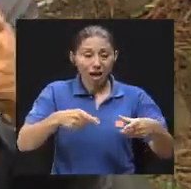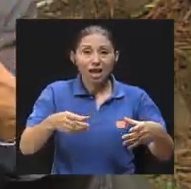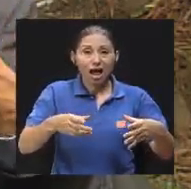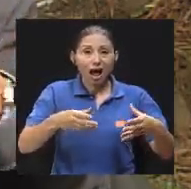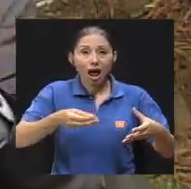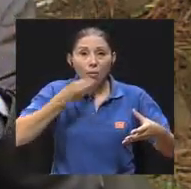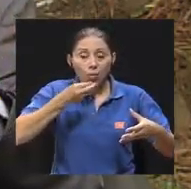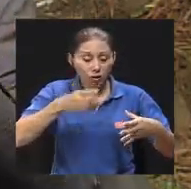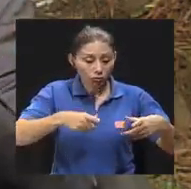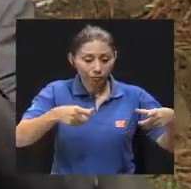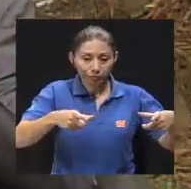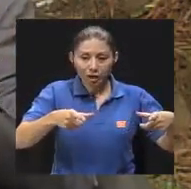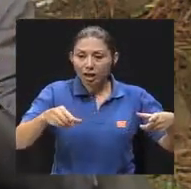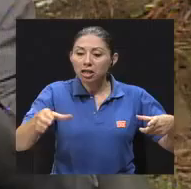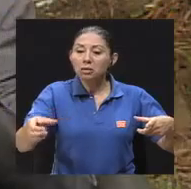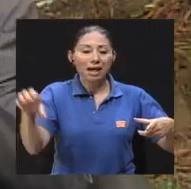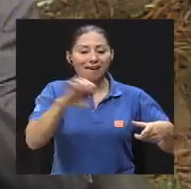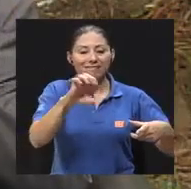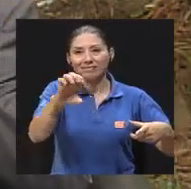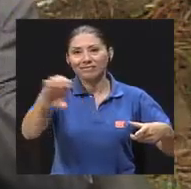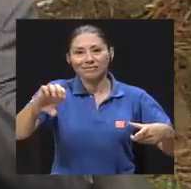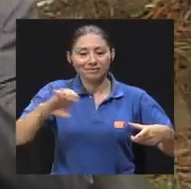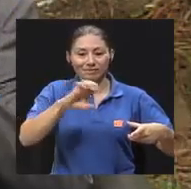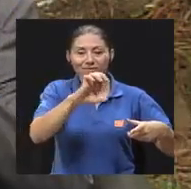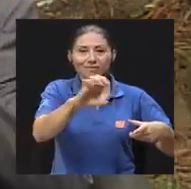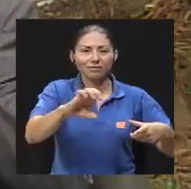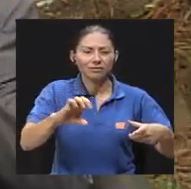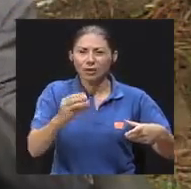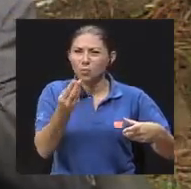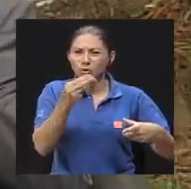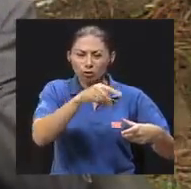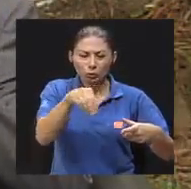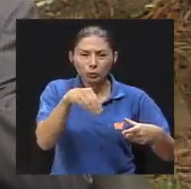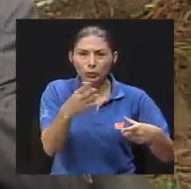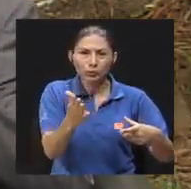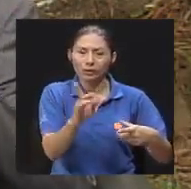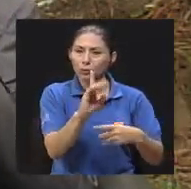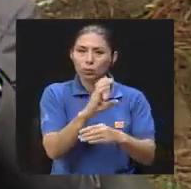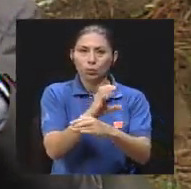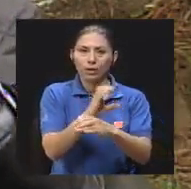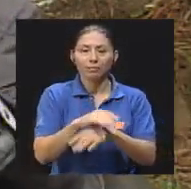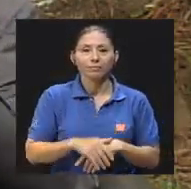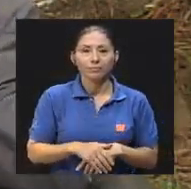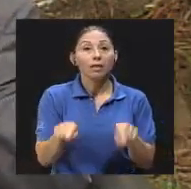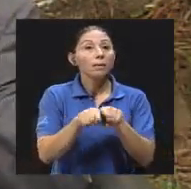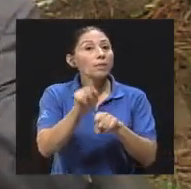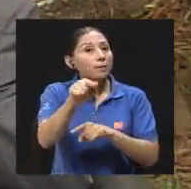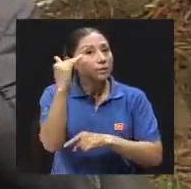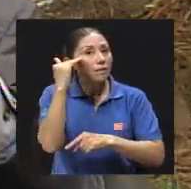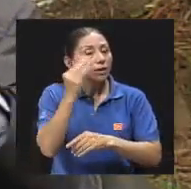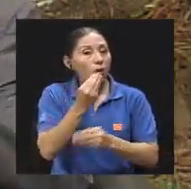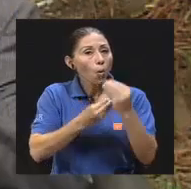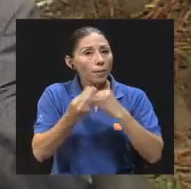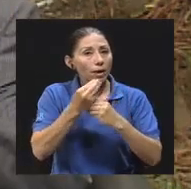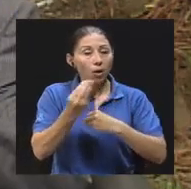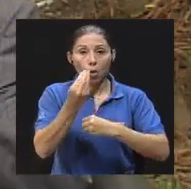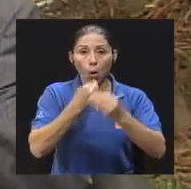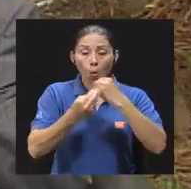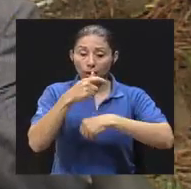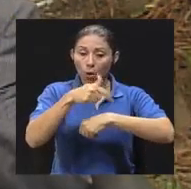aquella cantidad. Uh-huh. Eso están irritando. Lo que pasa es que eso es una sumatoria poco a poco. Bueno, el saber comer a sus